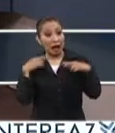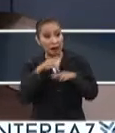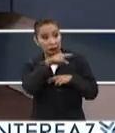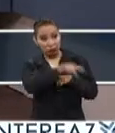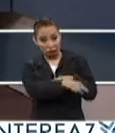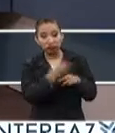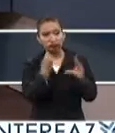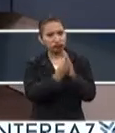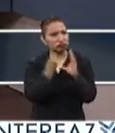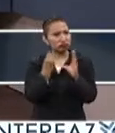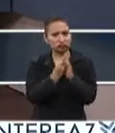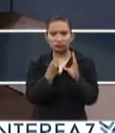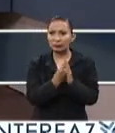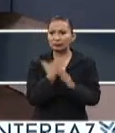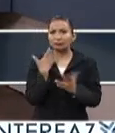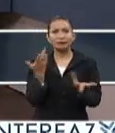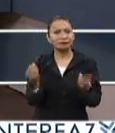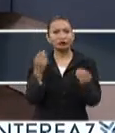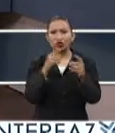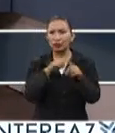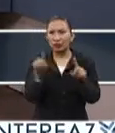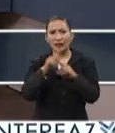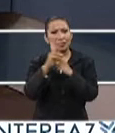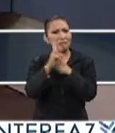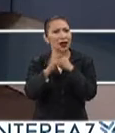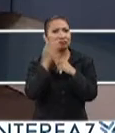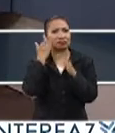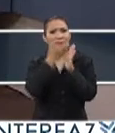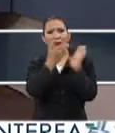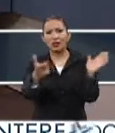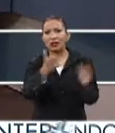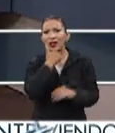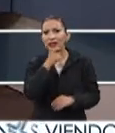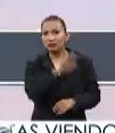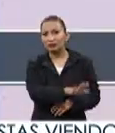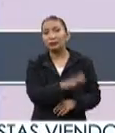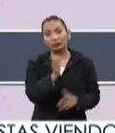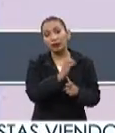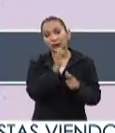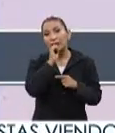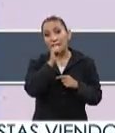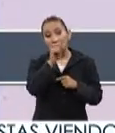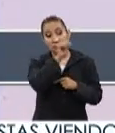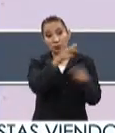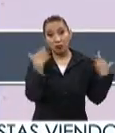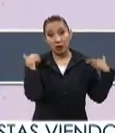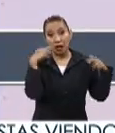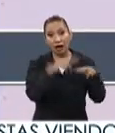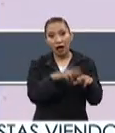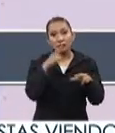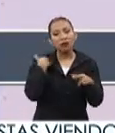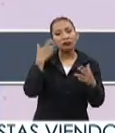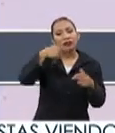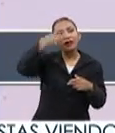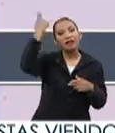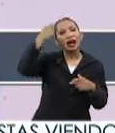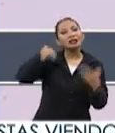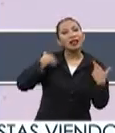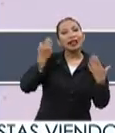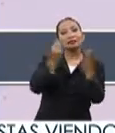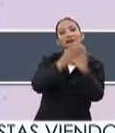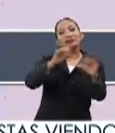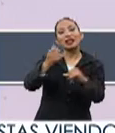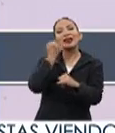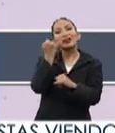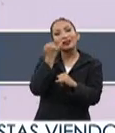que han impartido en muchos países a lo largo del tiempo del idioma inglés. Sí. Entonces también esos mismos profesores tenían la facilidad de